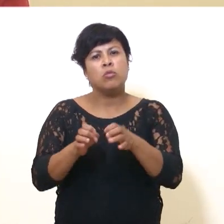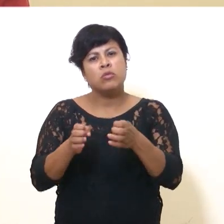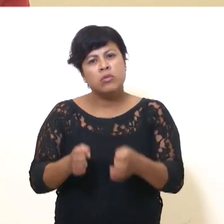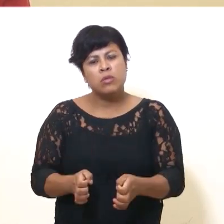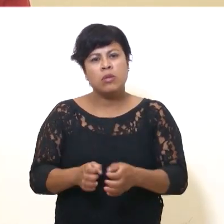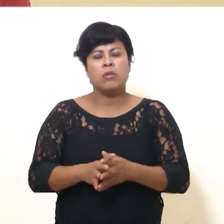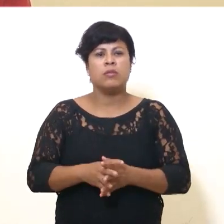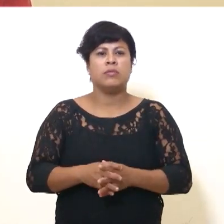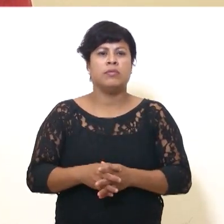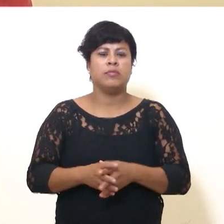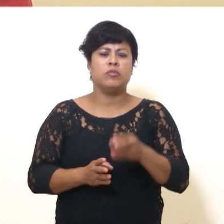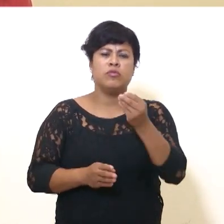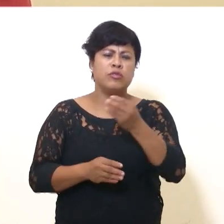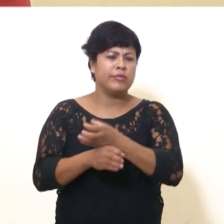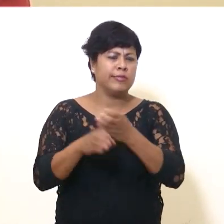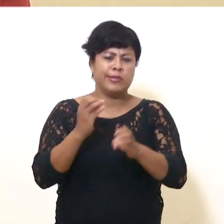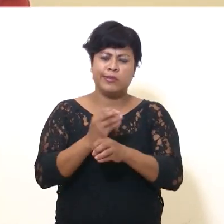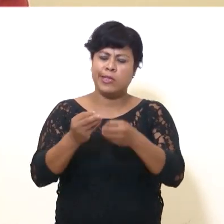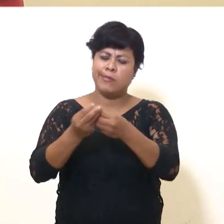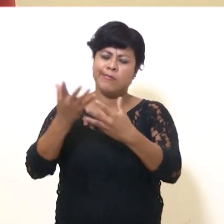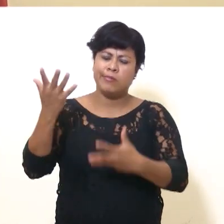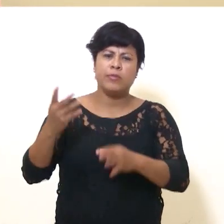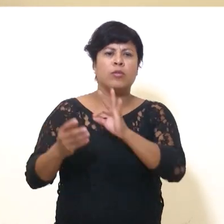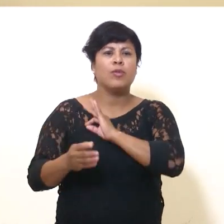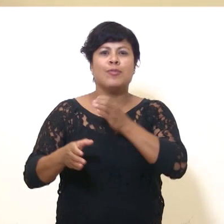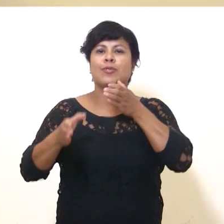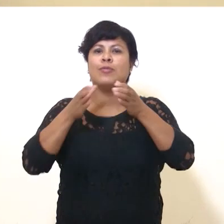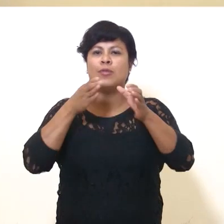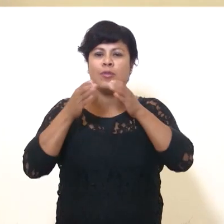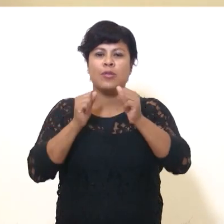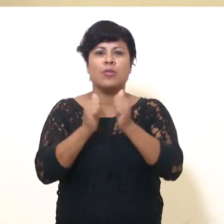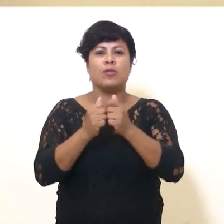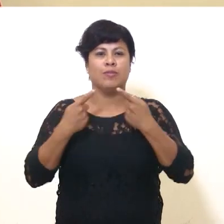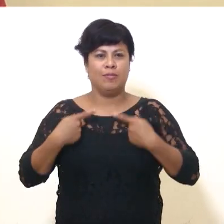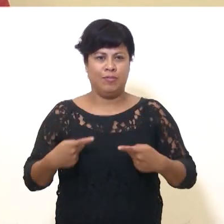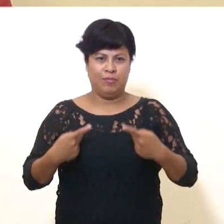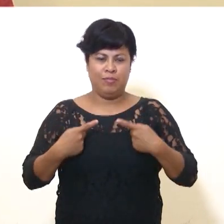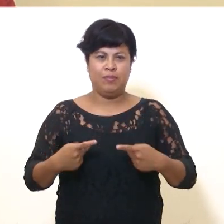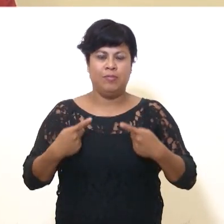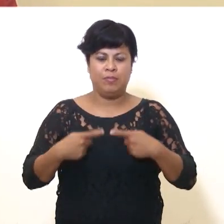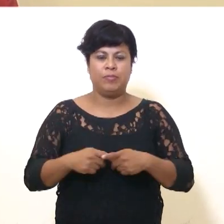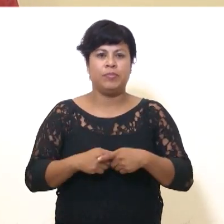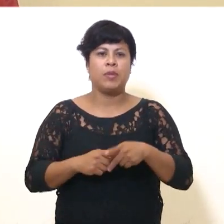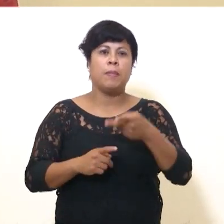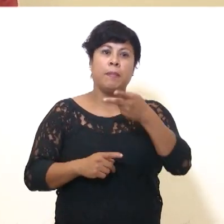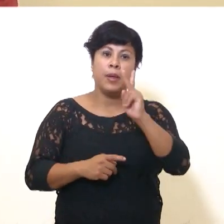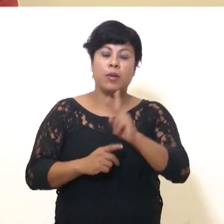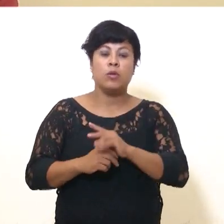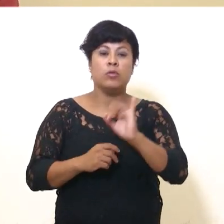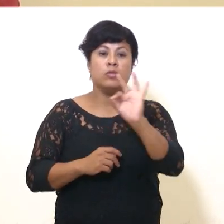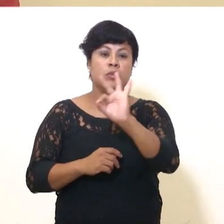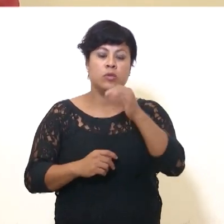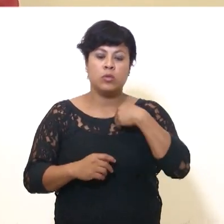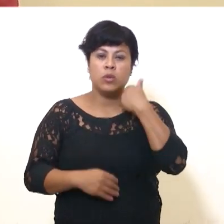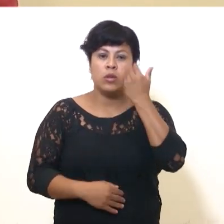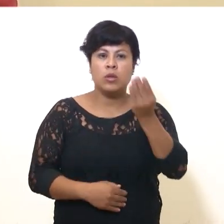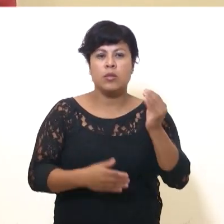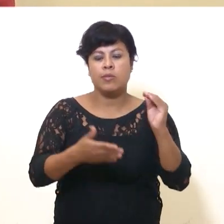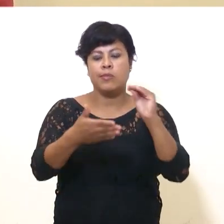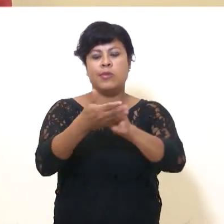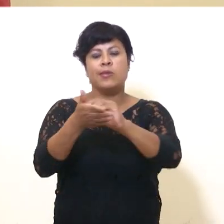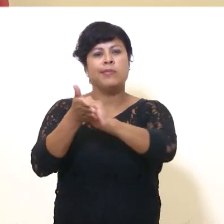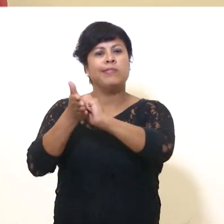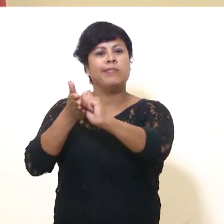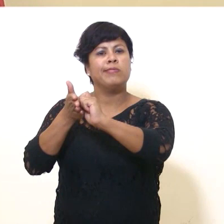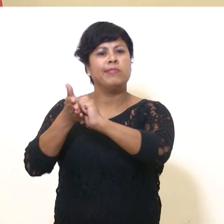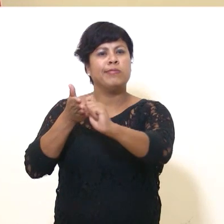otro saludo, ¿cómo estás? Muchas cosas. Y podemos comunicarnos con las personas. Sin embargo,